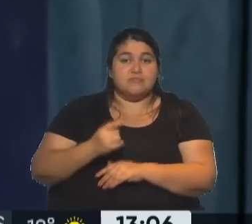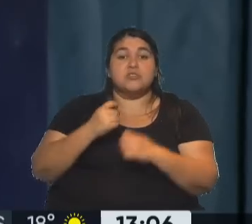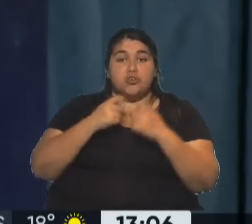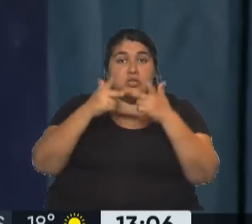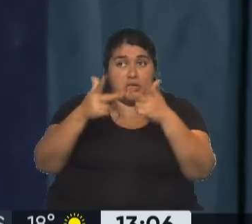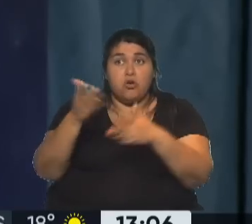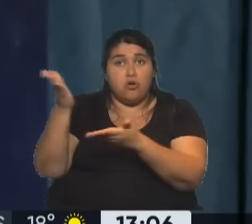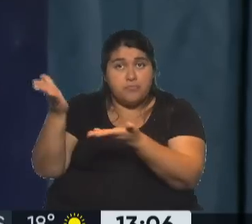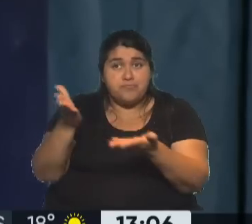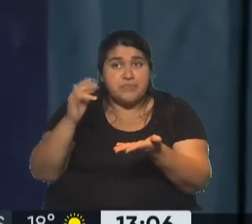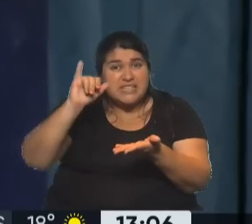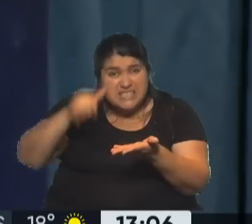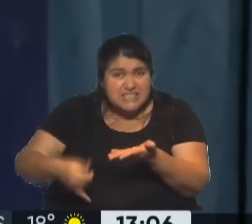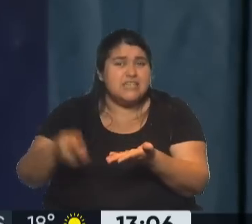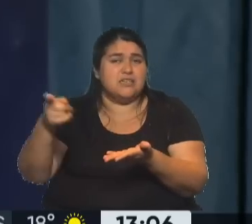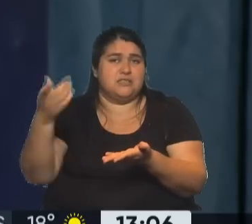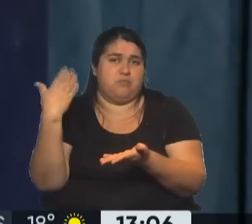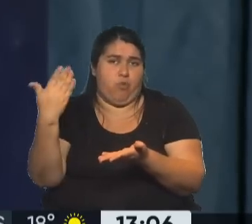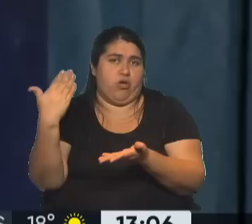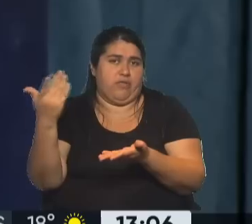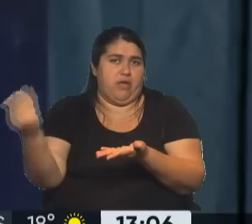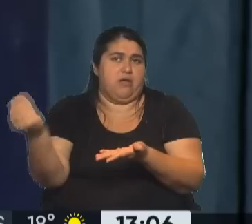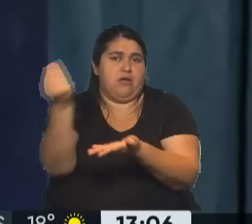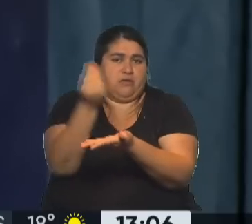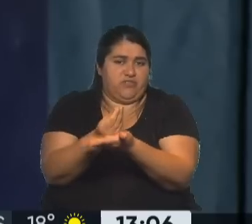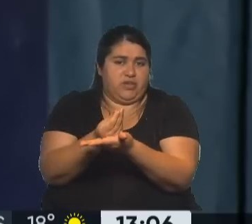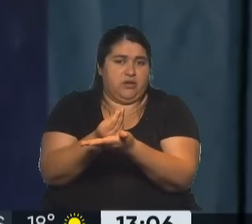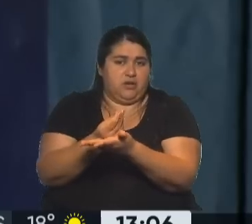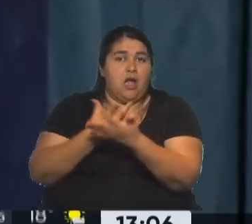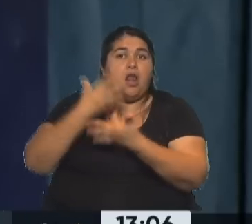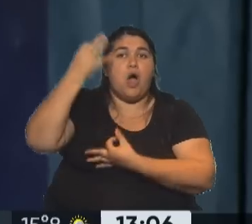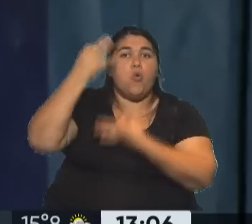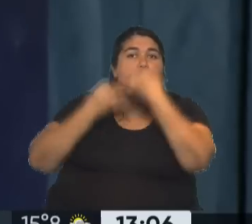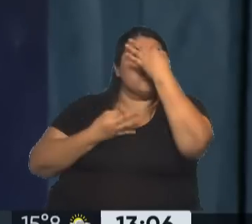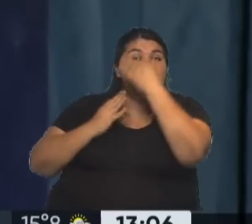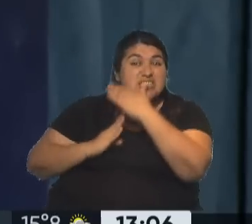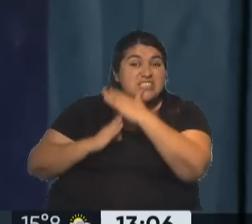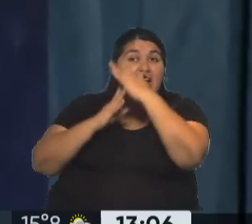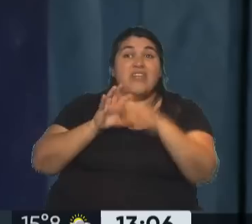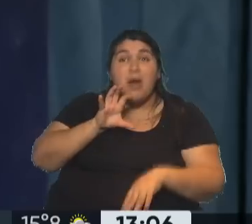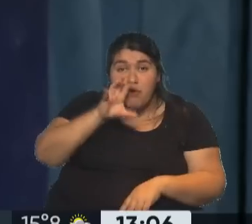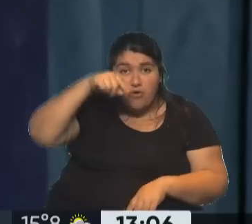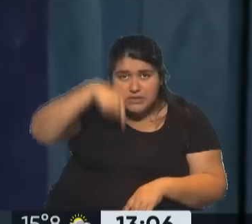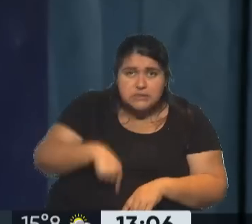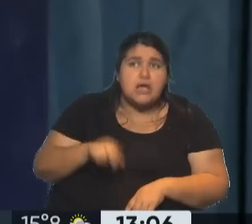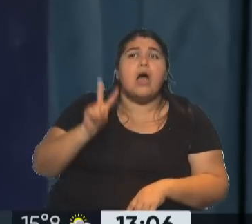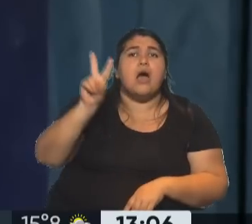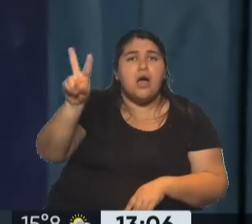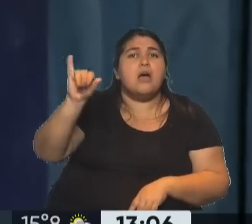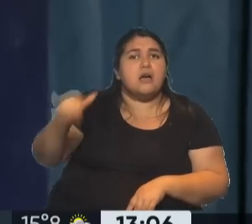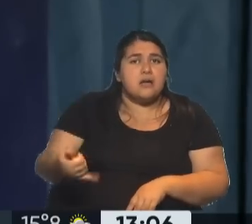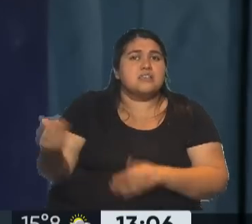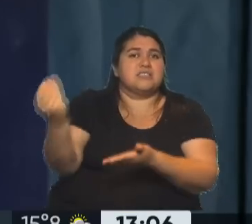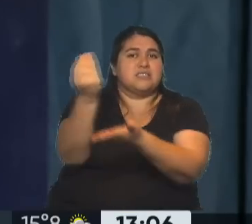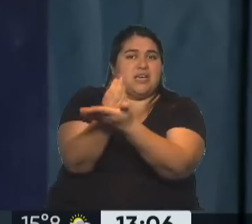estaba habilitado por la Suprema Corte de Justicia de la provincia, con un